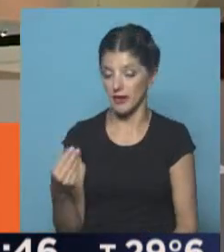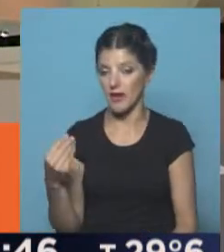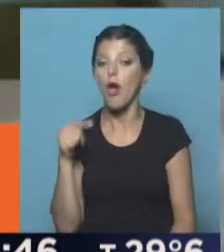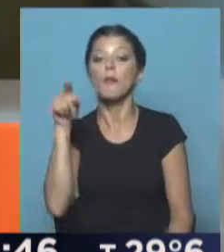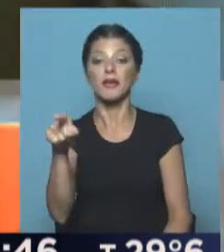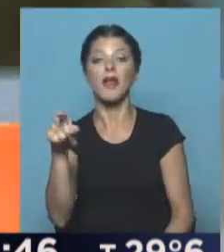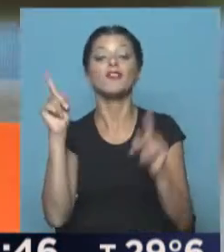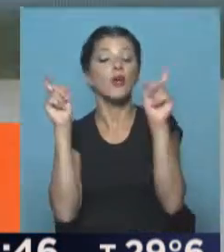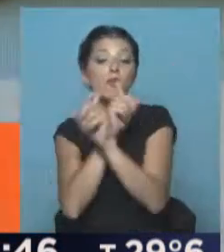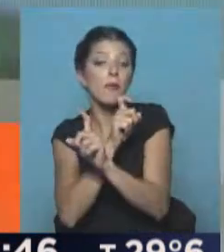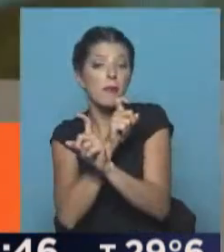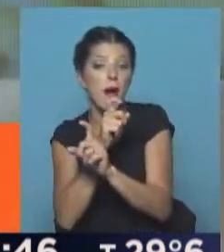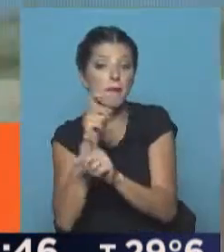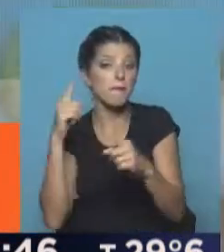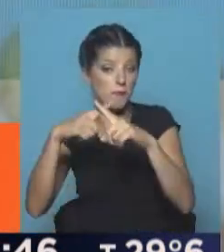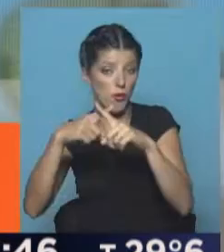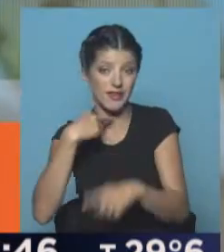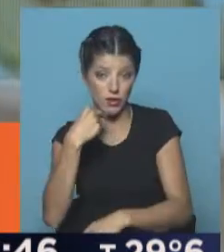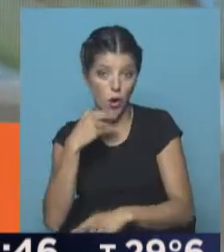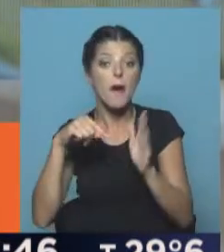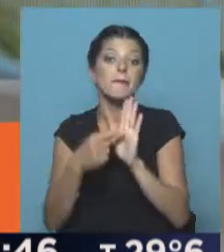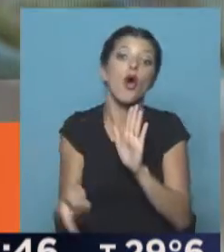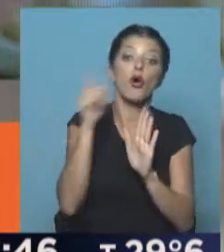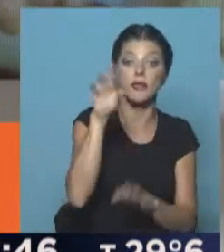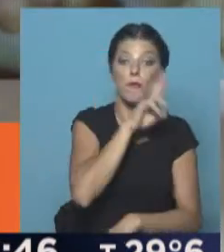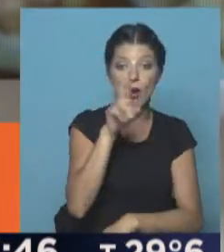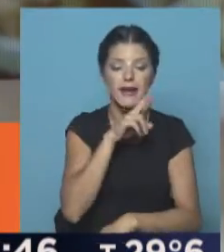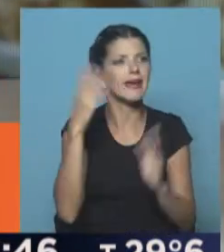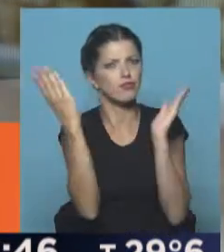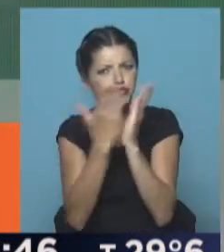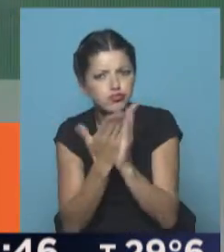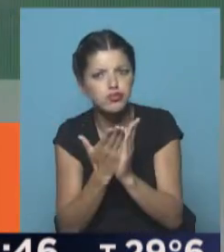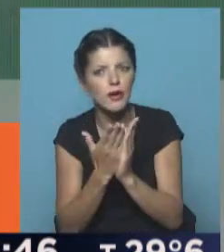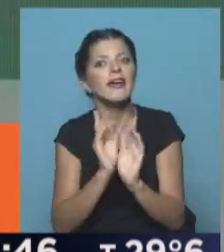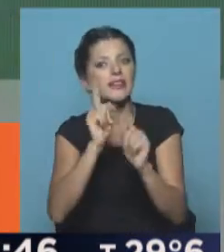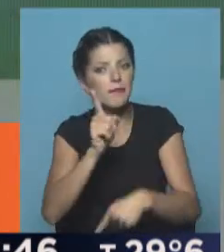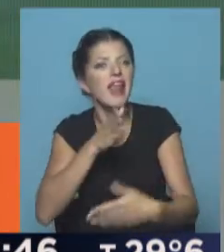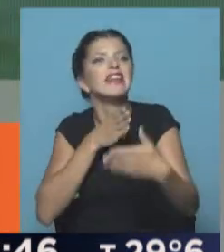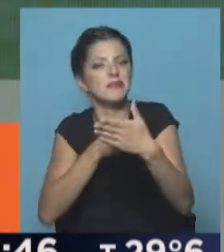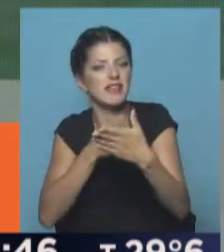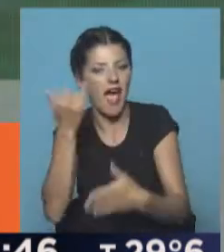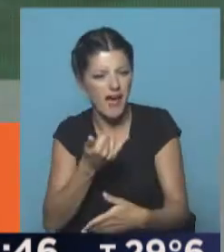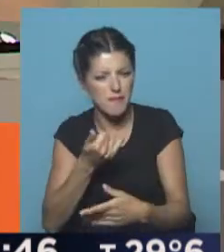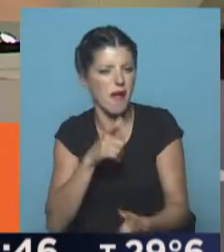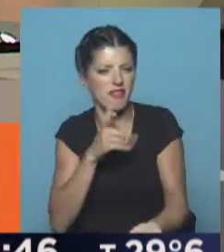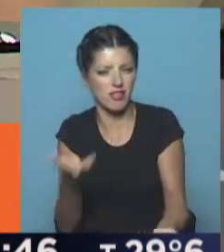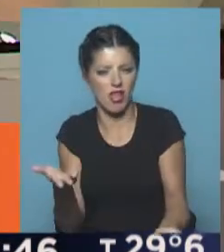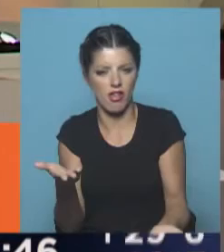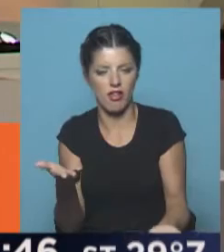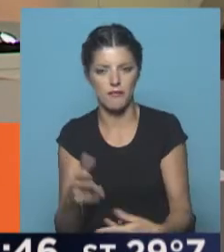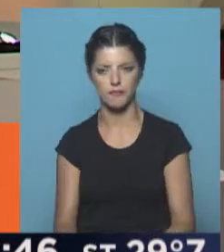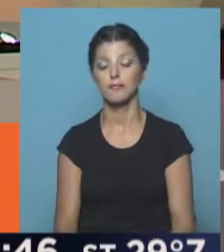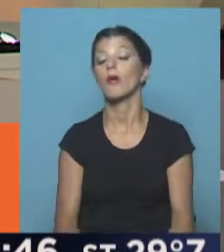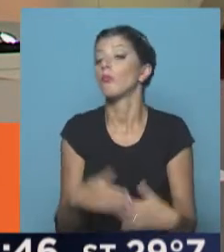la maternidad, pero las limitaciones las tienen también las mujeres que han decidido de pronto hacer una carrera y no dedicarse a la maternidad. Bueno, y también en un directorio